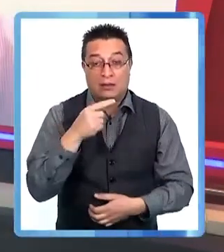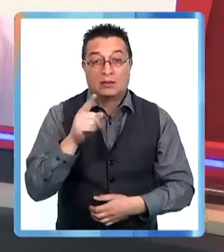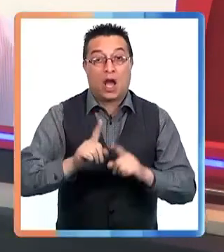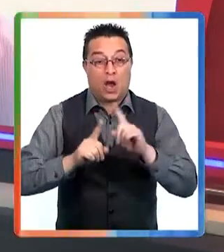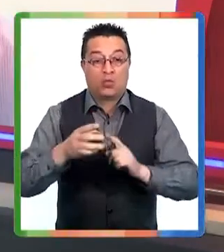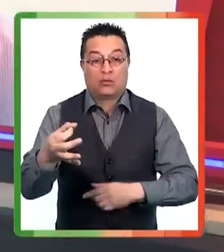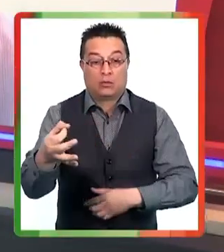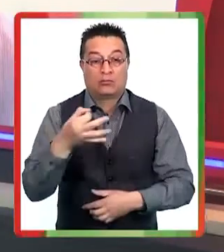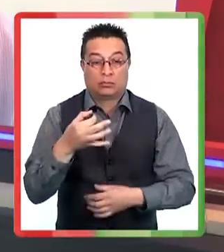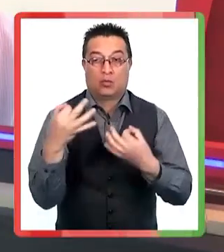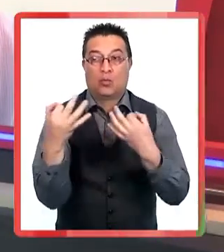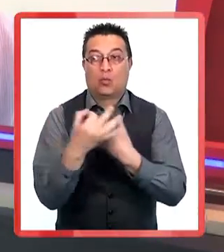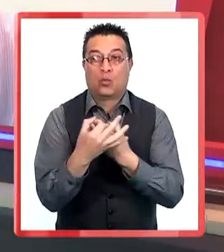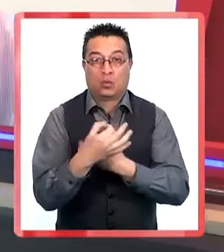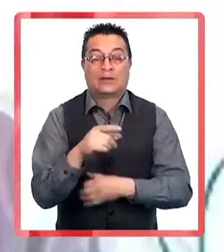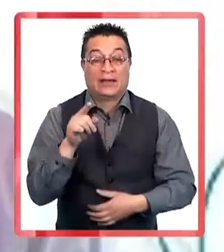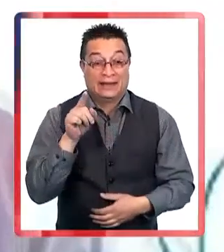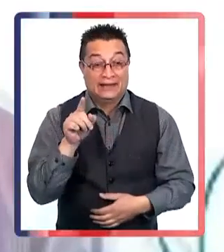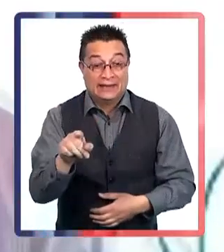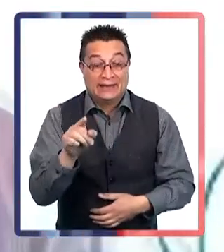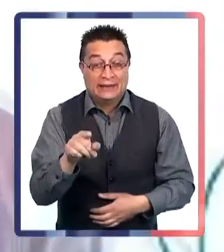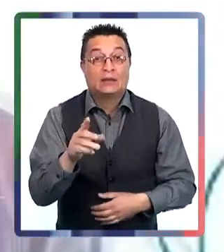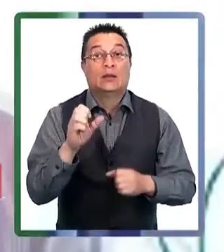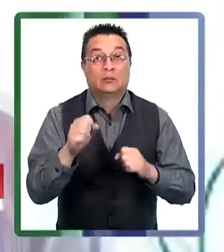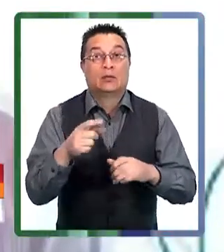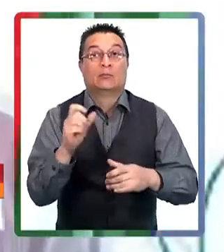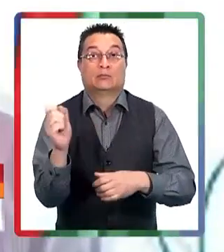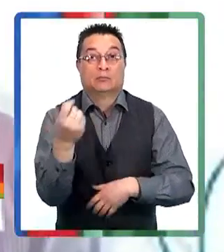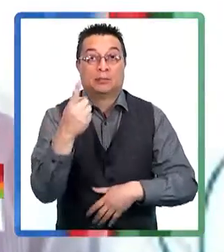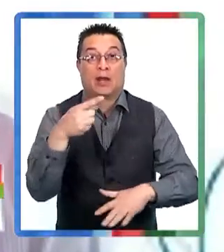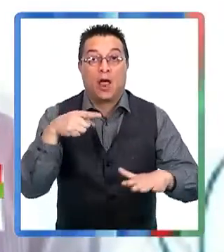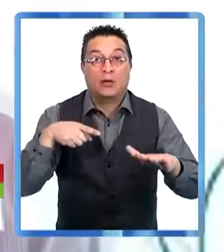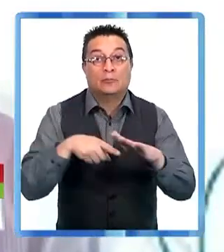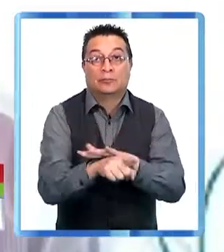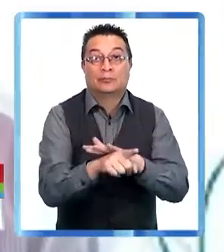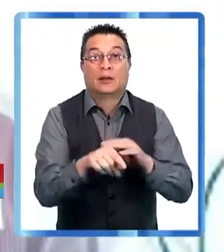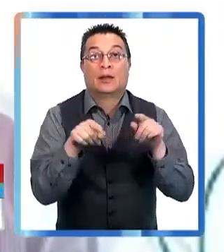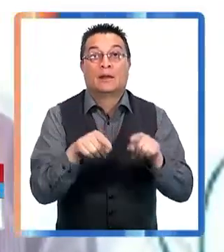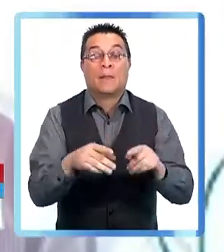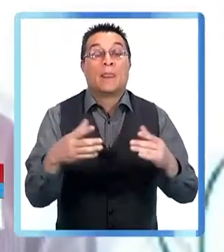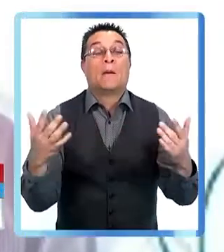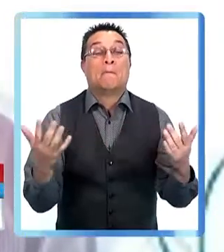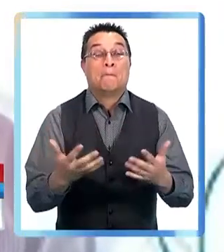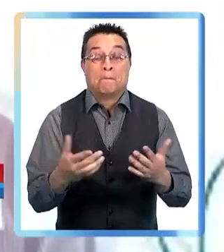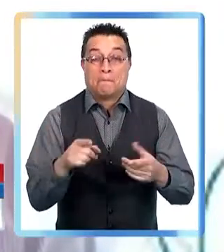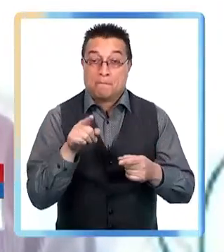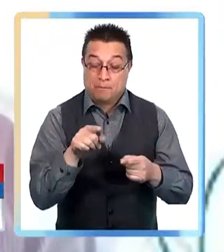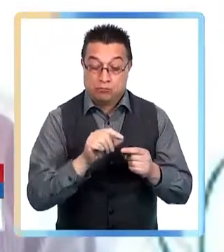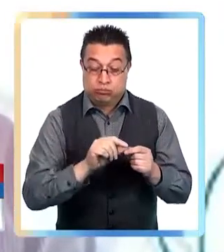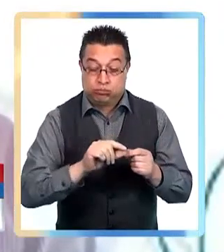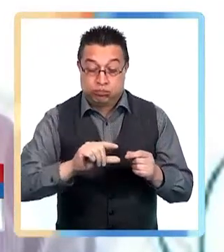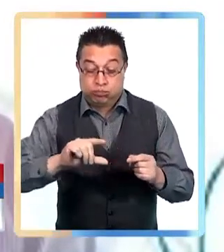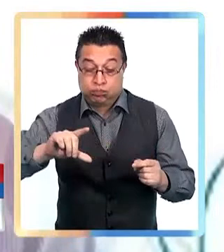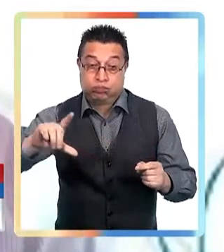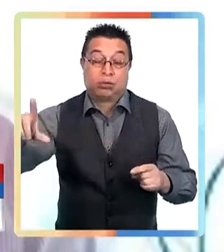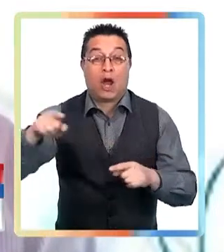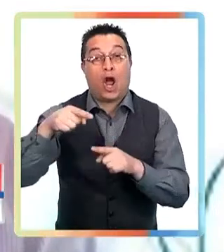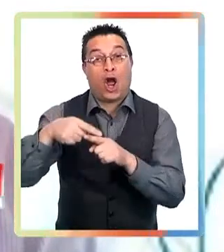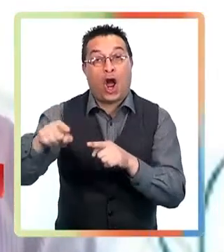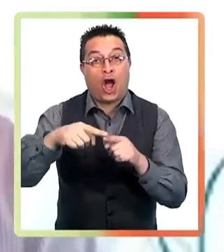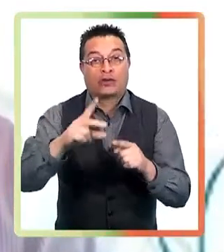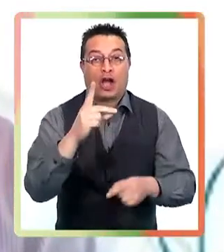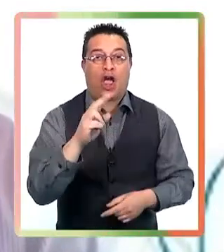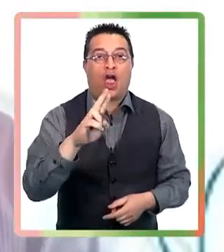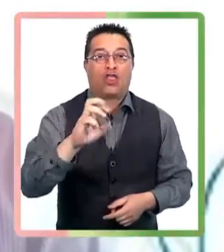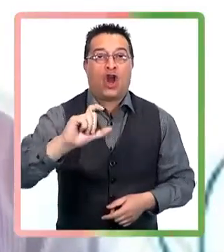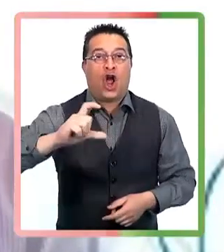amigos psiquiatras que me enseñan esto. Y es la puerta de entrada a la marihuana, y ahí podemos seguir escalando